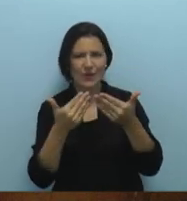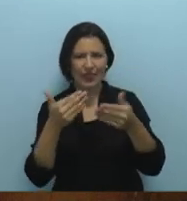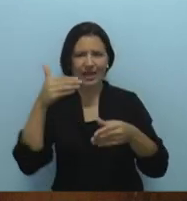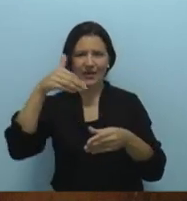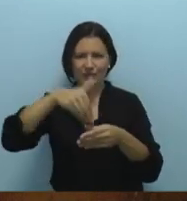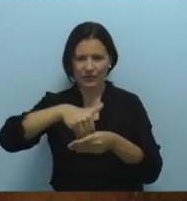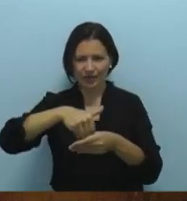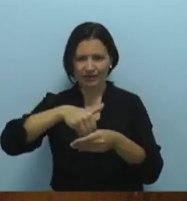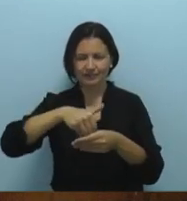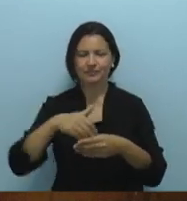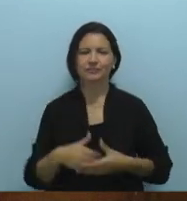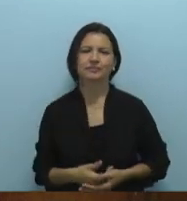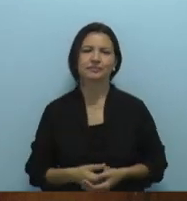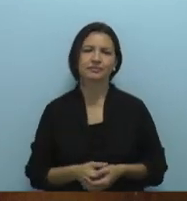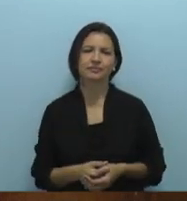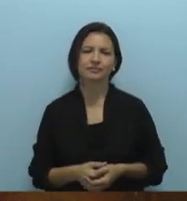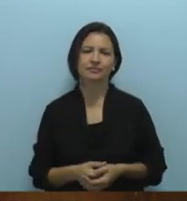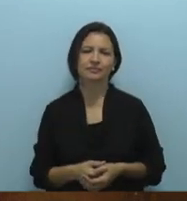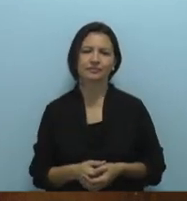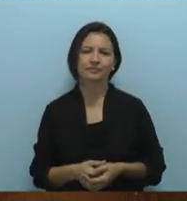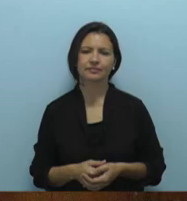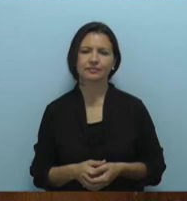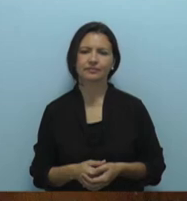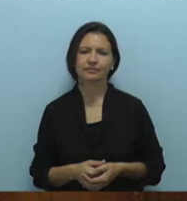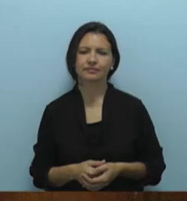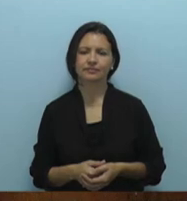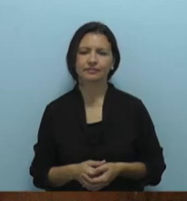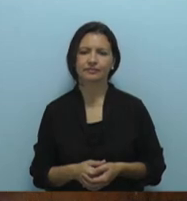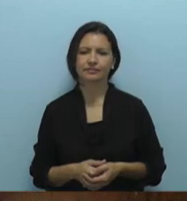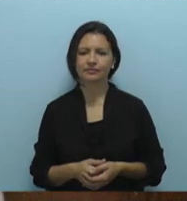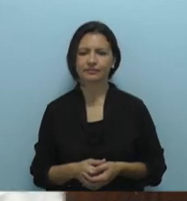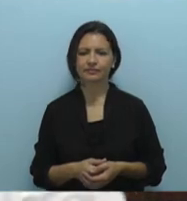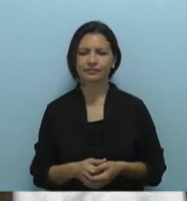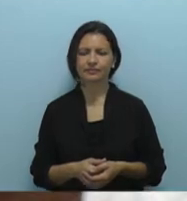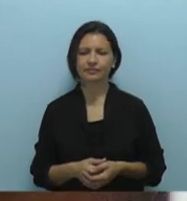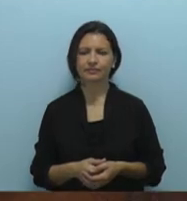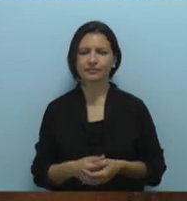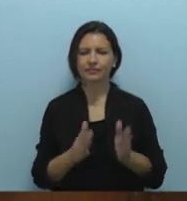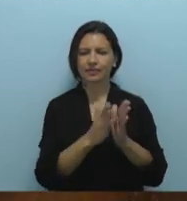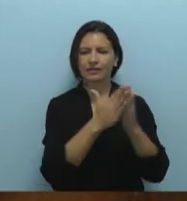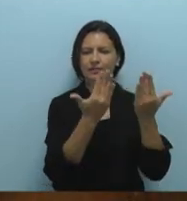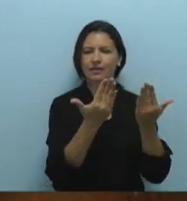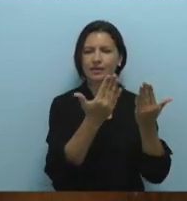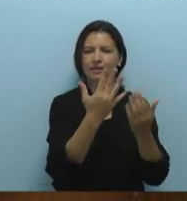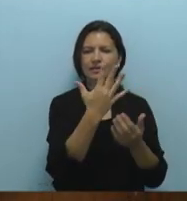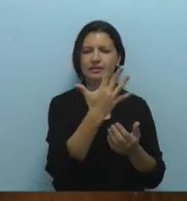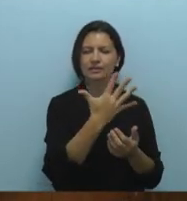tratamiento sobre tablas. Expediente número